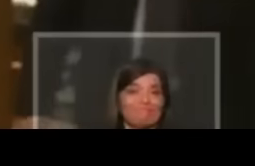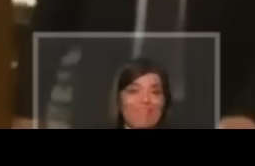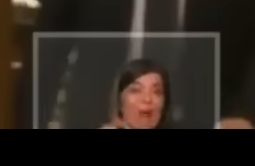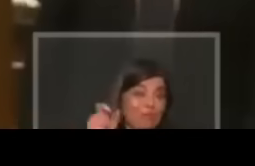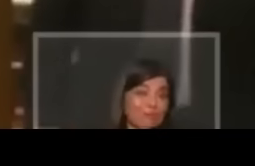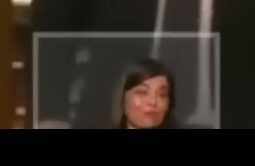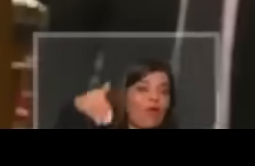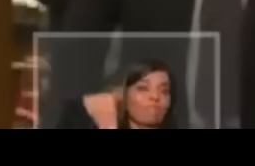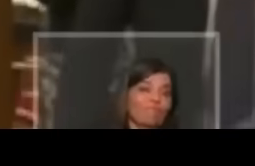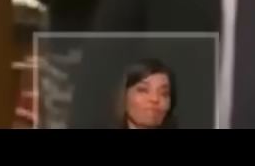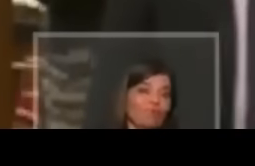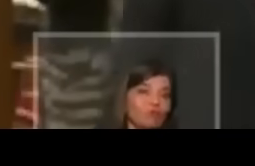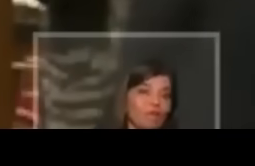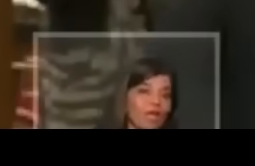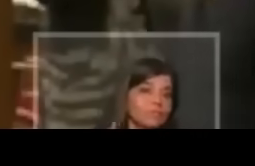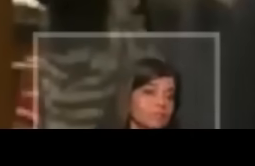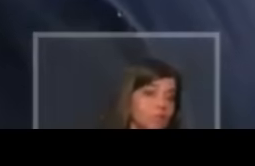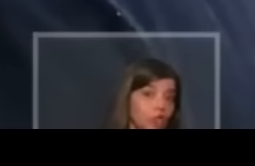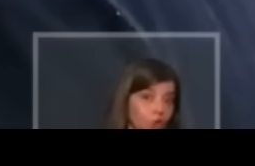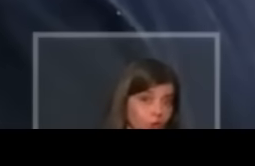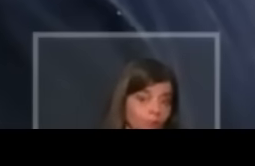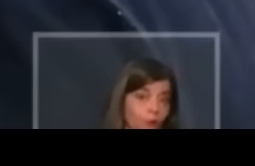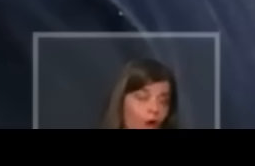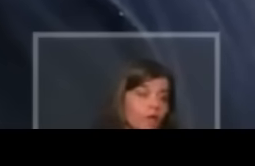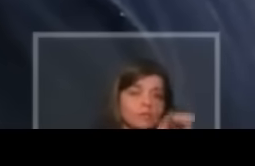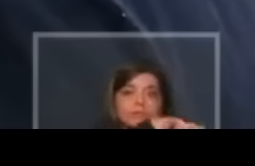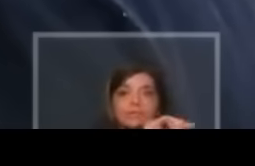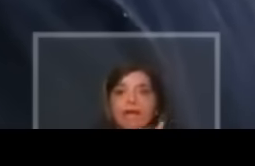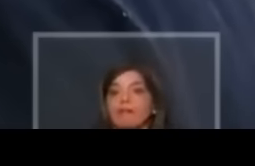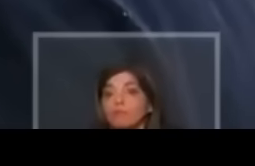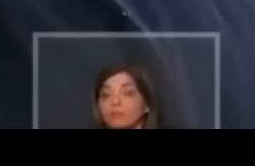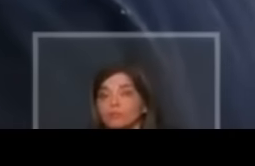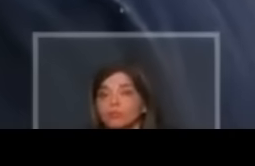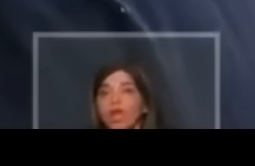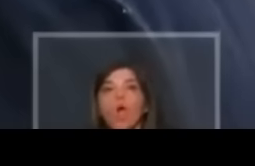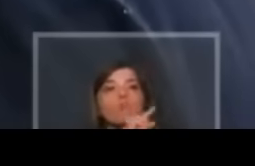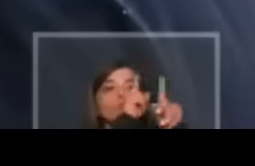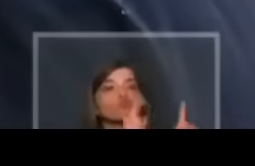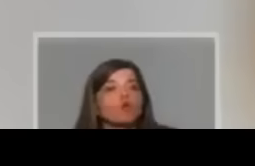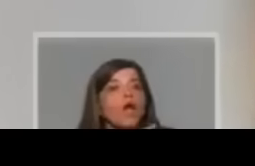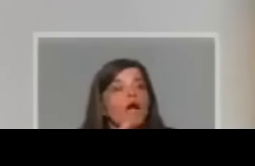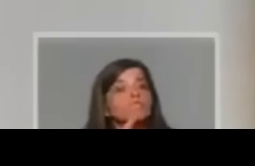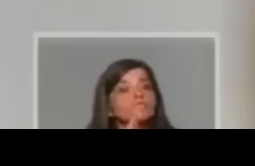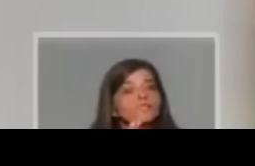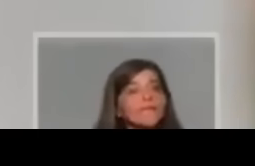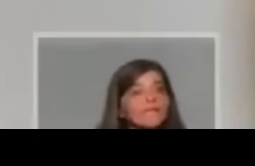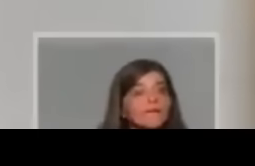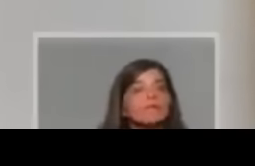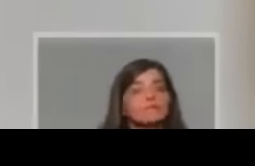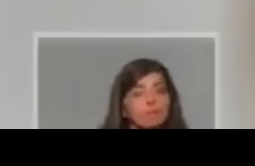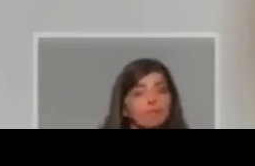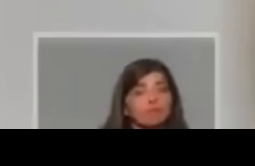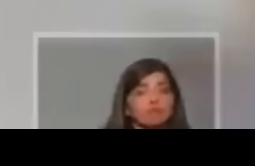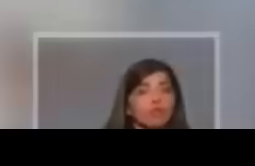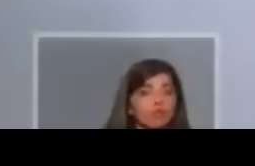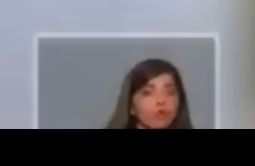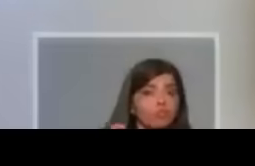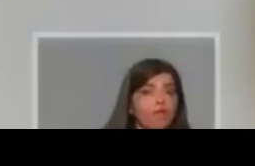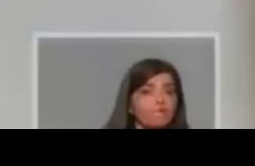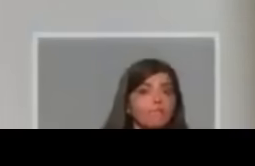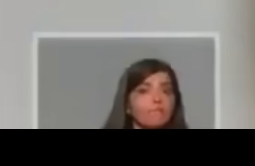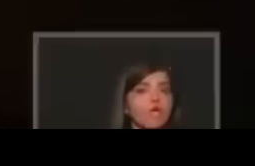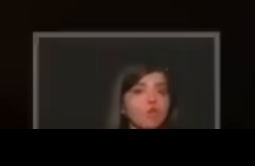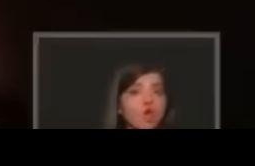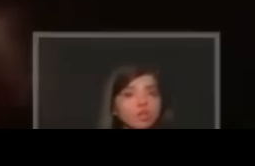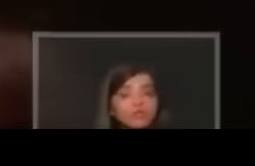vot noot una persona que tiene este antecedente consult sentado narcotraficantes ante la justicia causas que